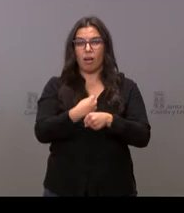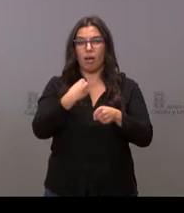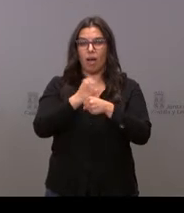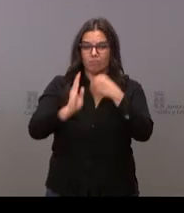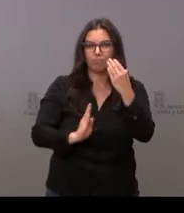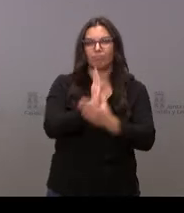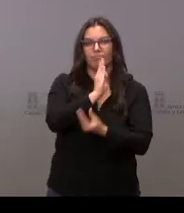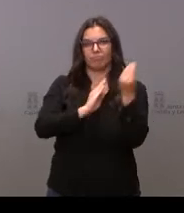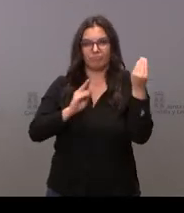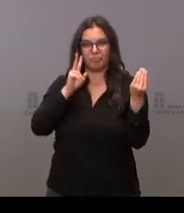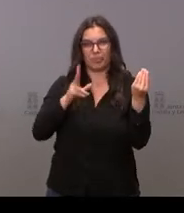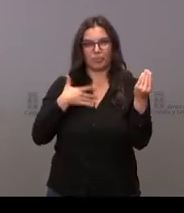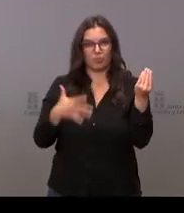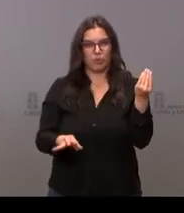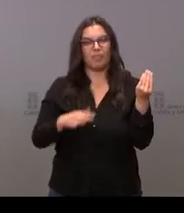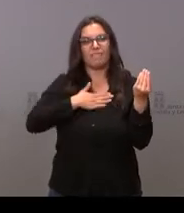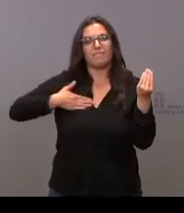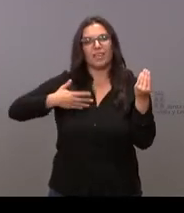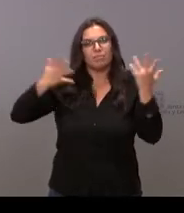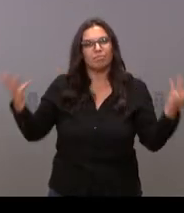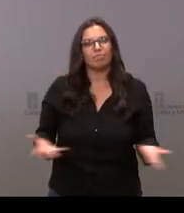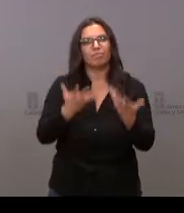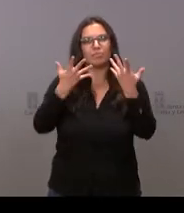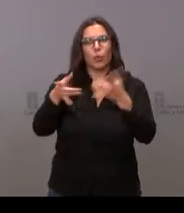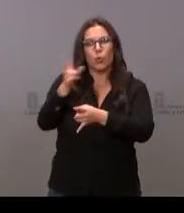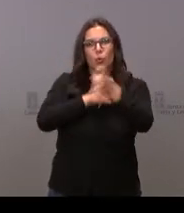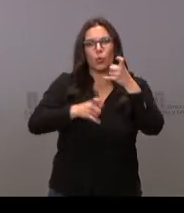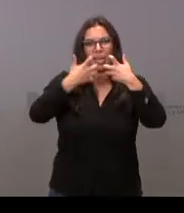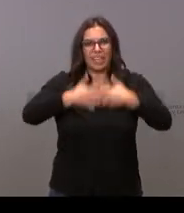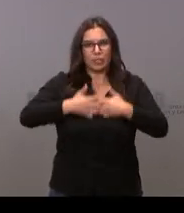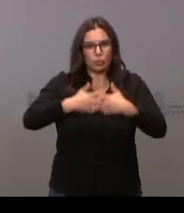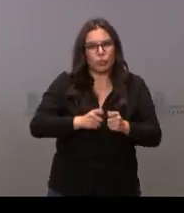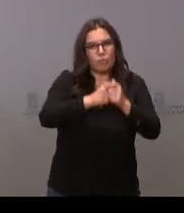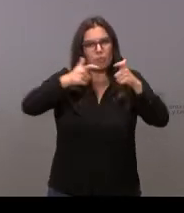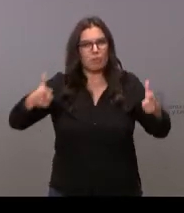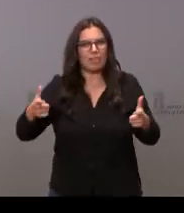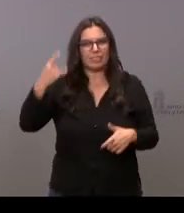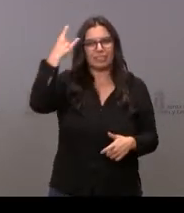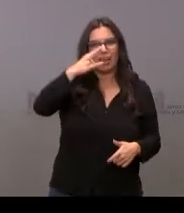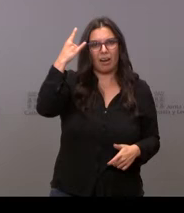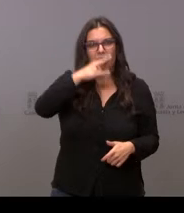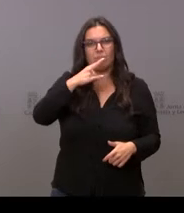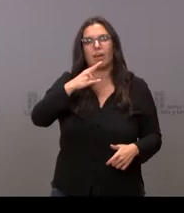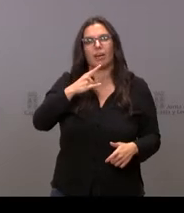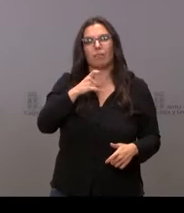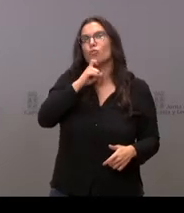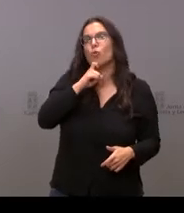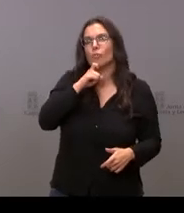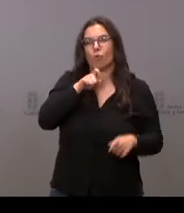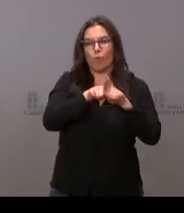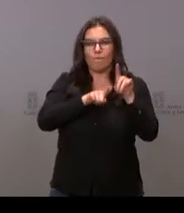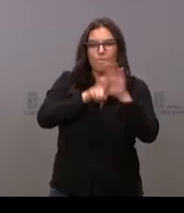aquí queremos impulsar la industrialización de salamanca con ambición